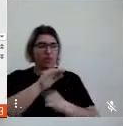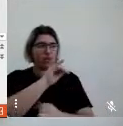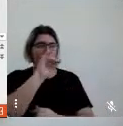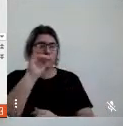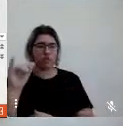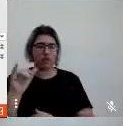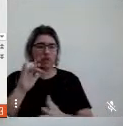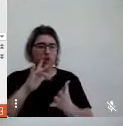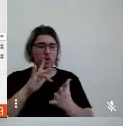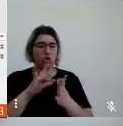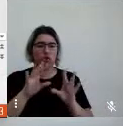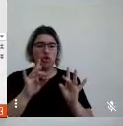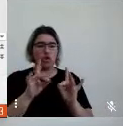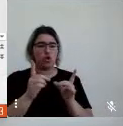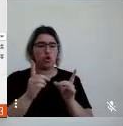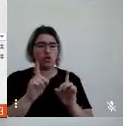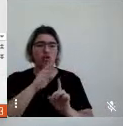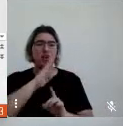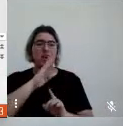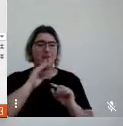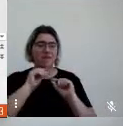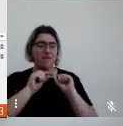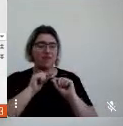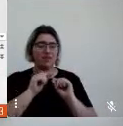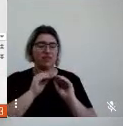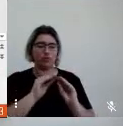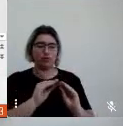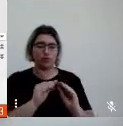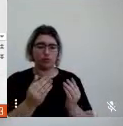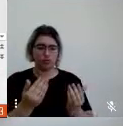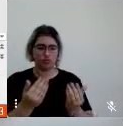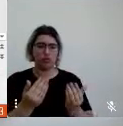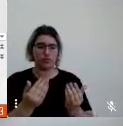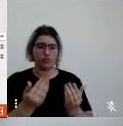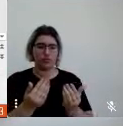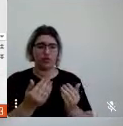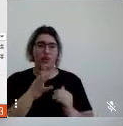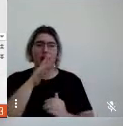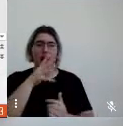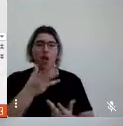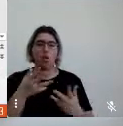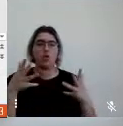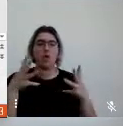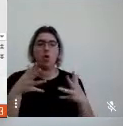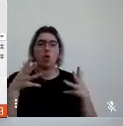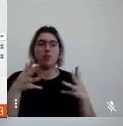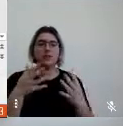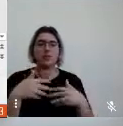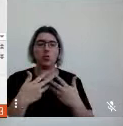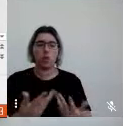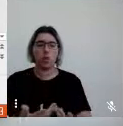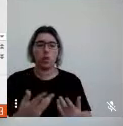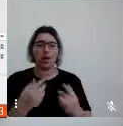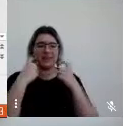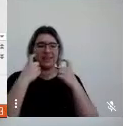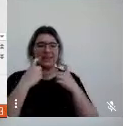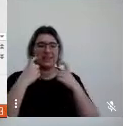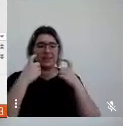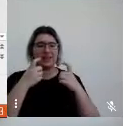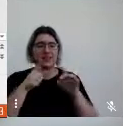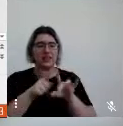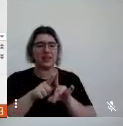se aconseja que cuando se da luz por cesárea, habría que intentar coger un frotis de